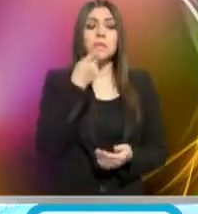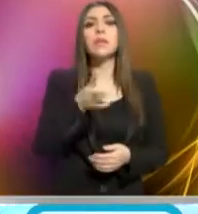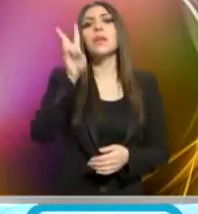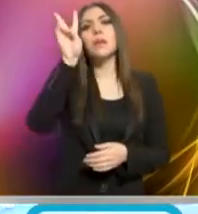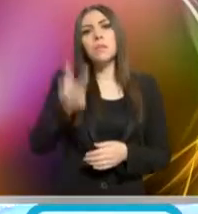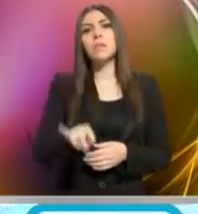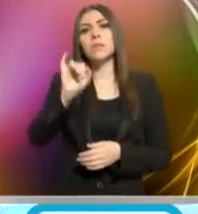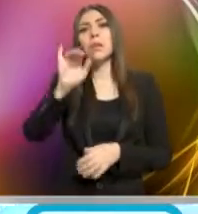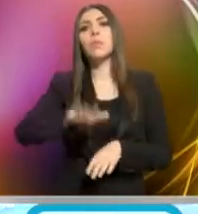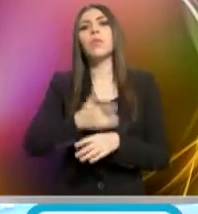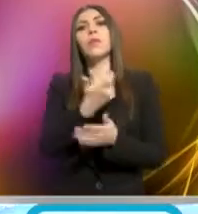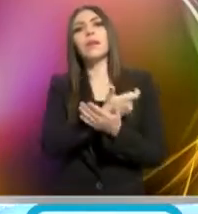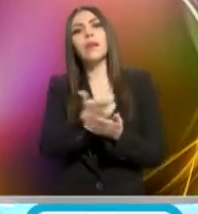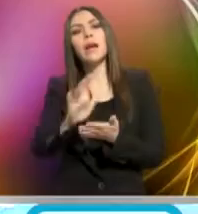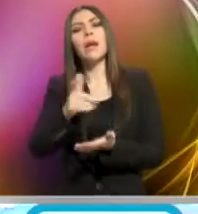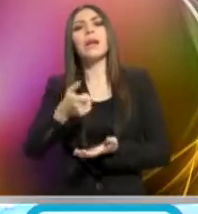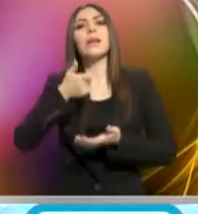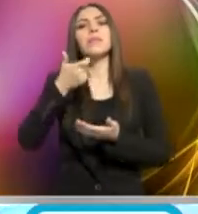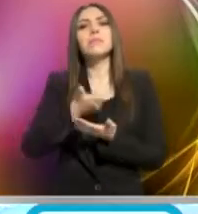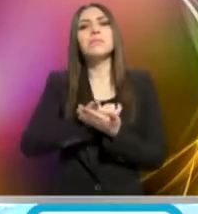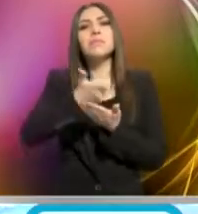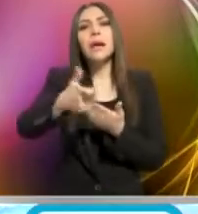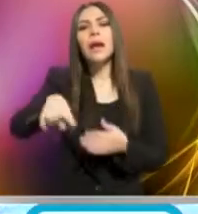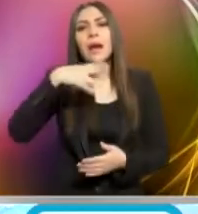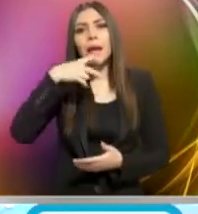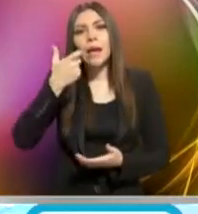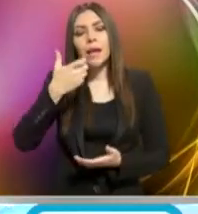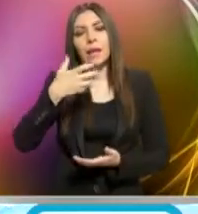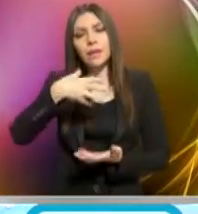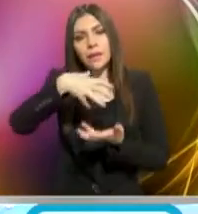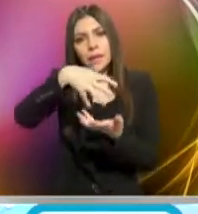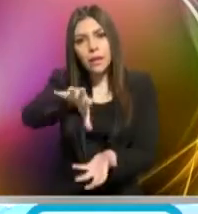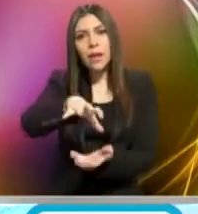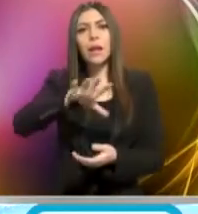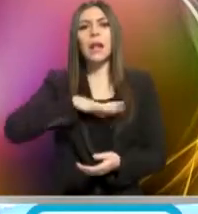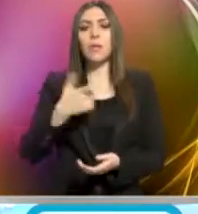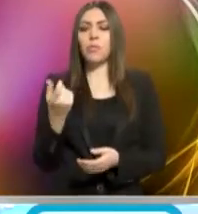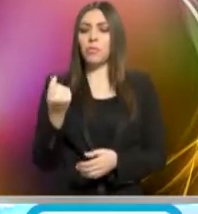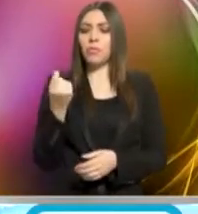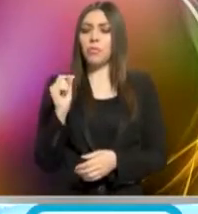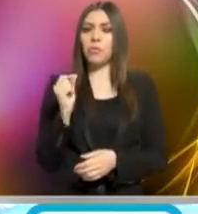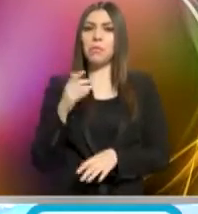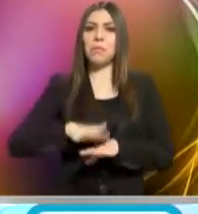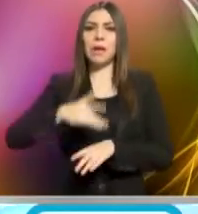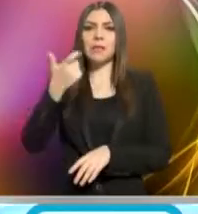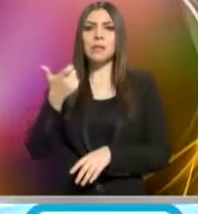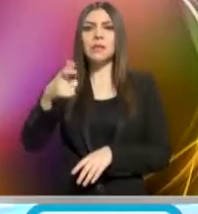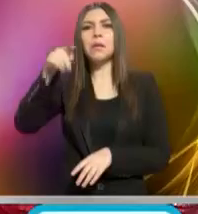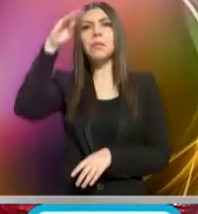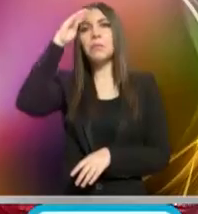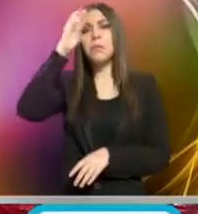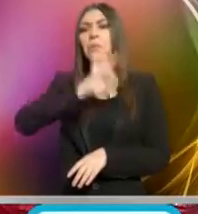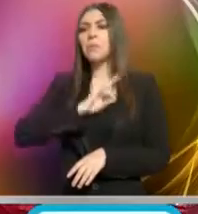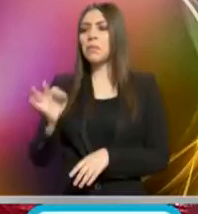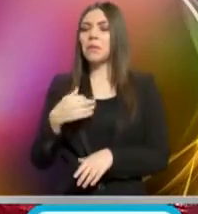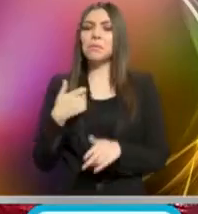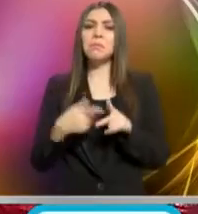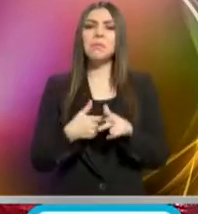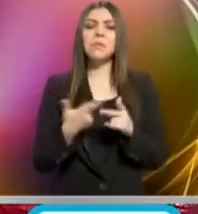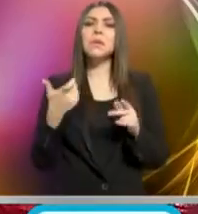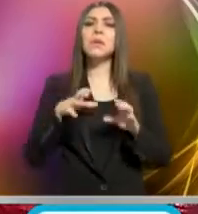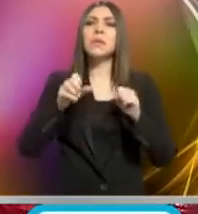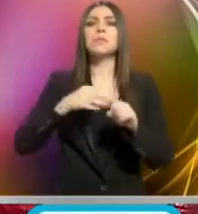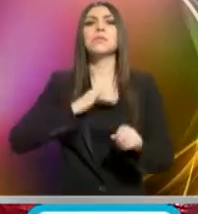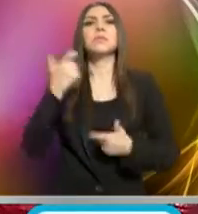recibimos el aguinaldo, tenemos un dinero extra, pues creemos que podemos gastar más de la cuenta y no pensamos en enero, por